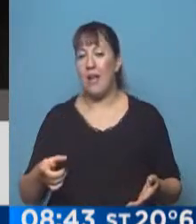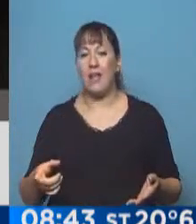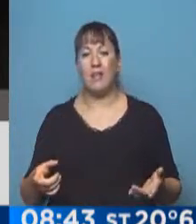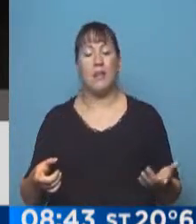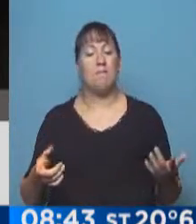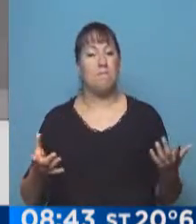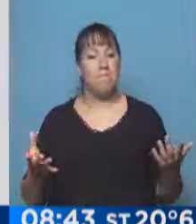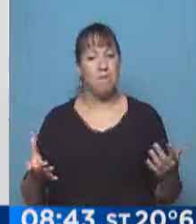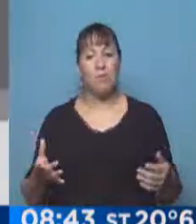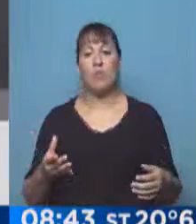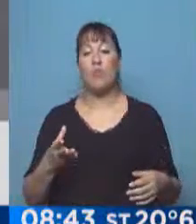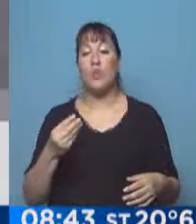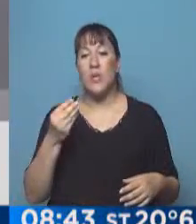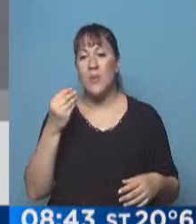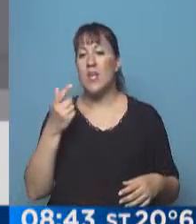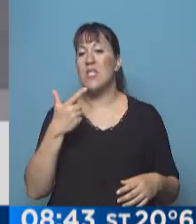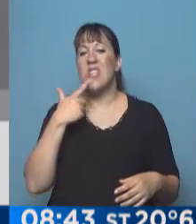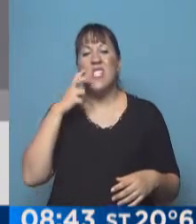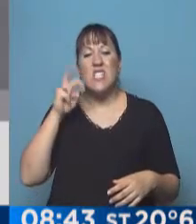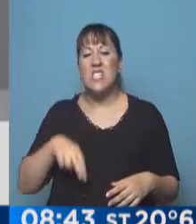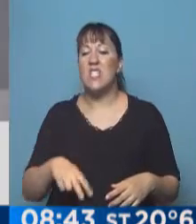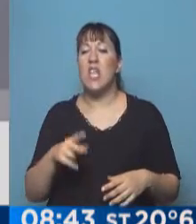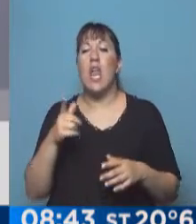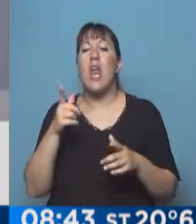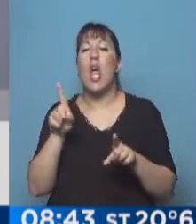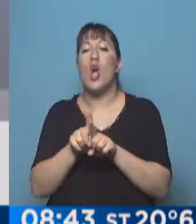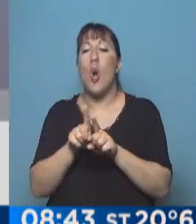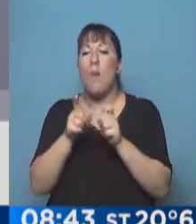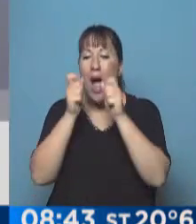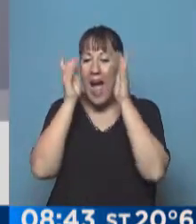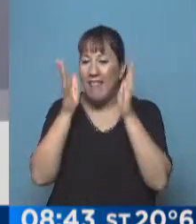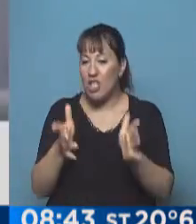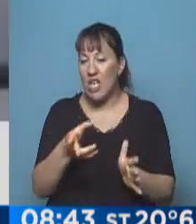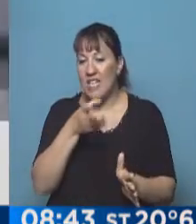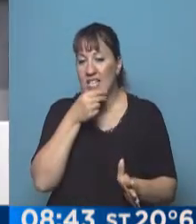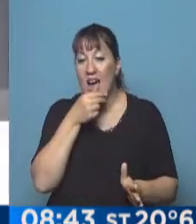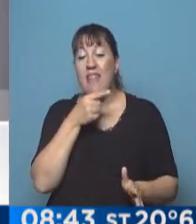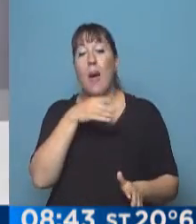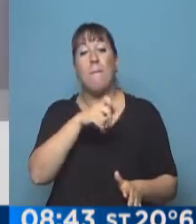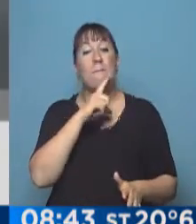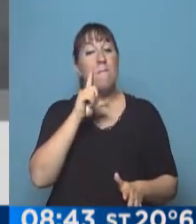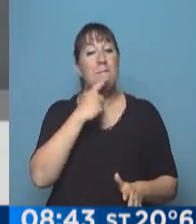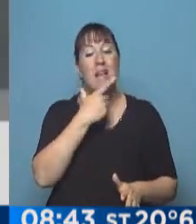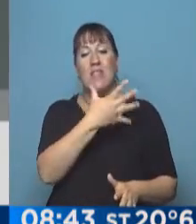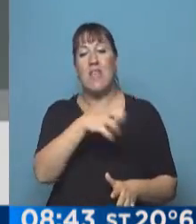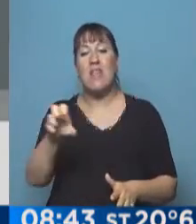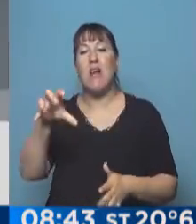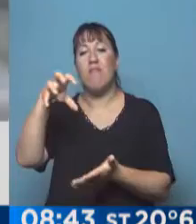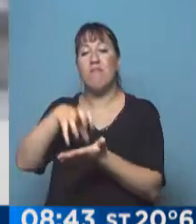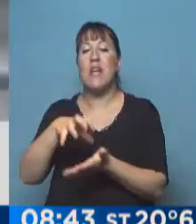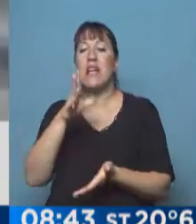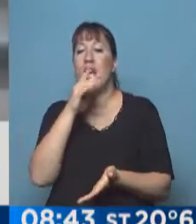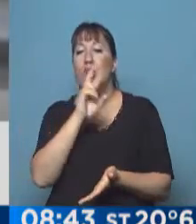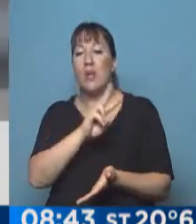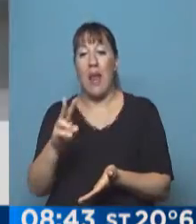Muchas veces sin atención. Matías fue trasladado al servicio 1422. Su madre